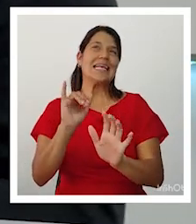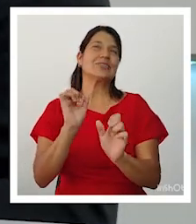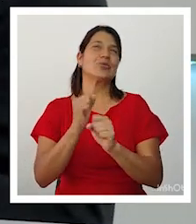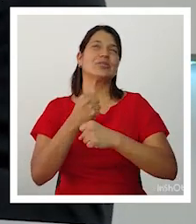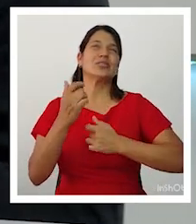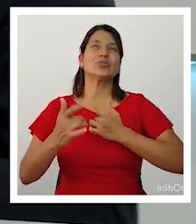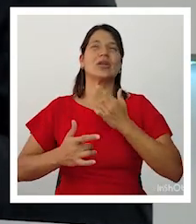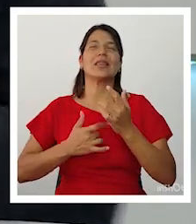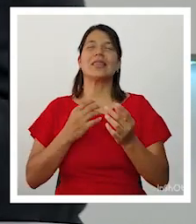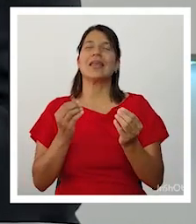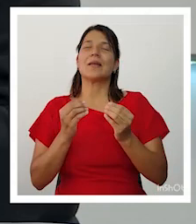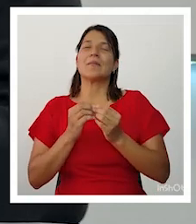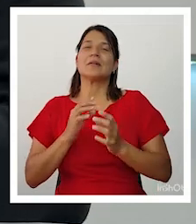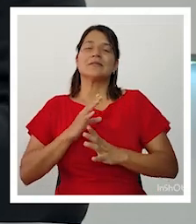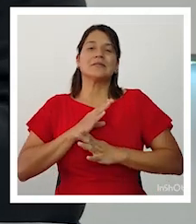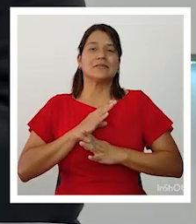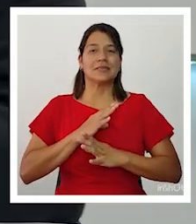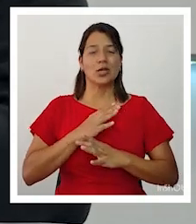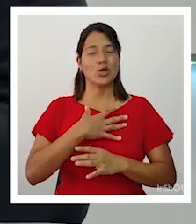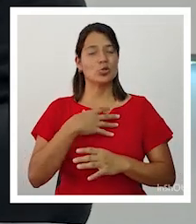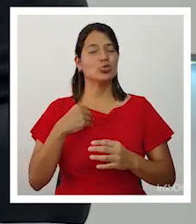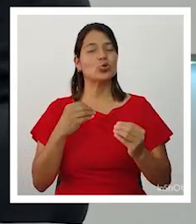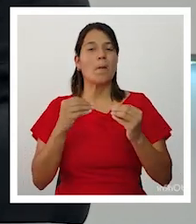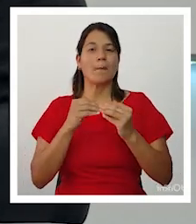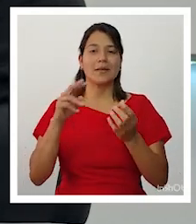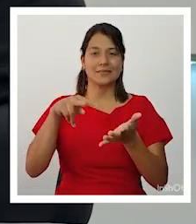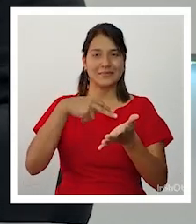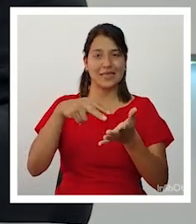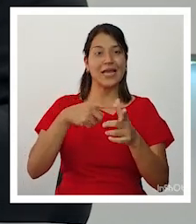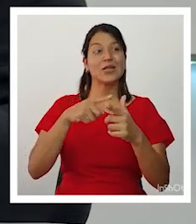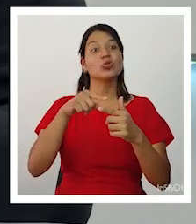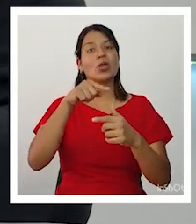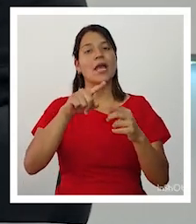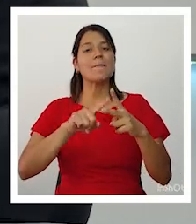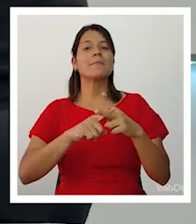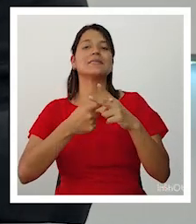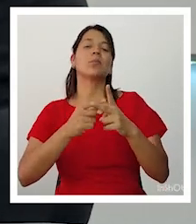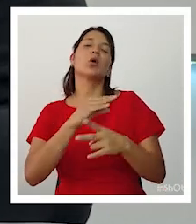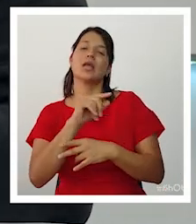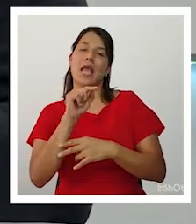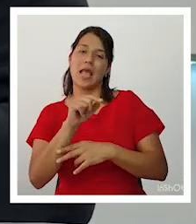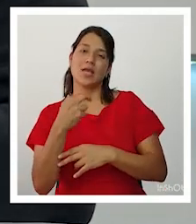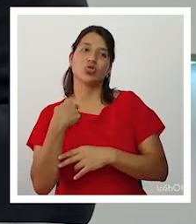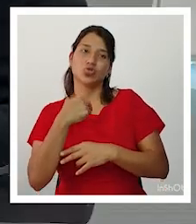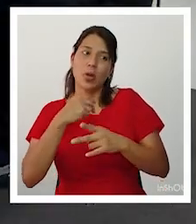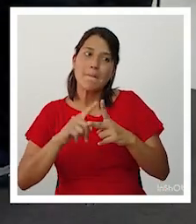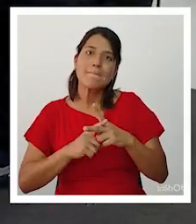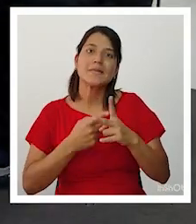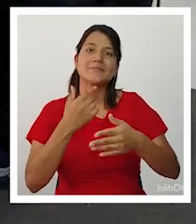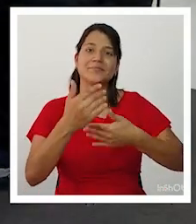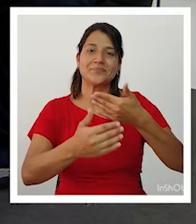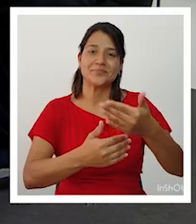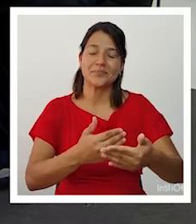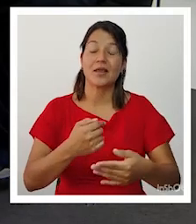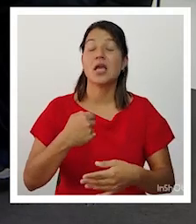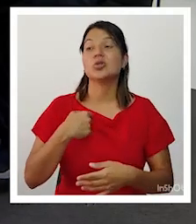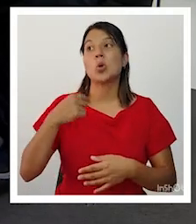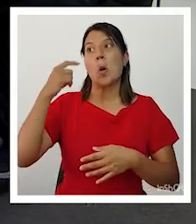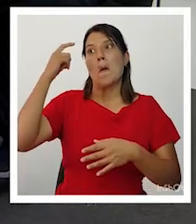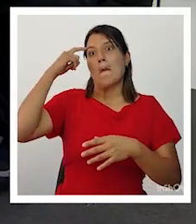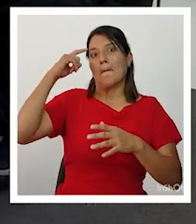nos gustó más la danza, y fue ahí donde empezamos y fue ahí donde nos abrimos camino. Me imagino que